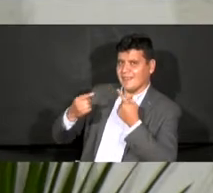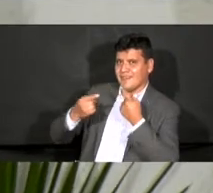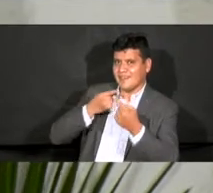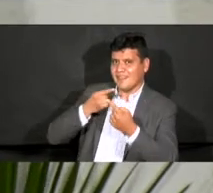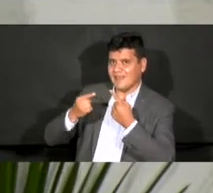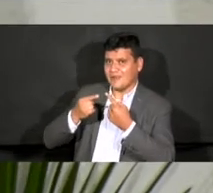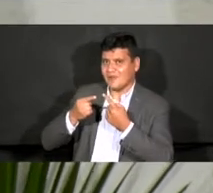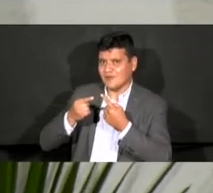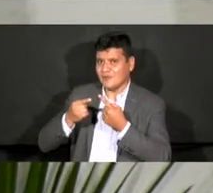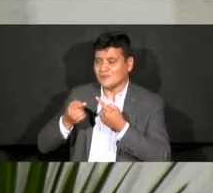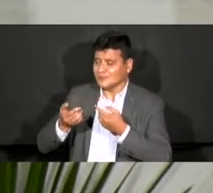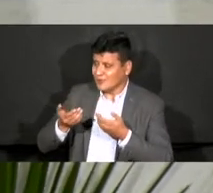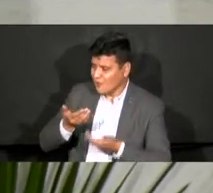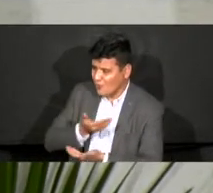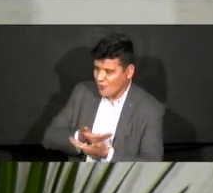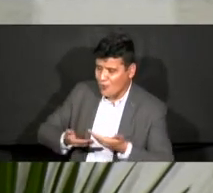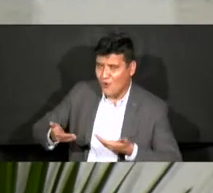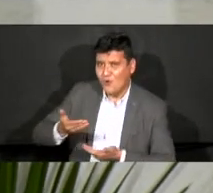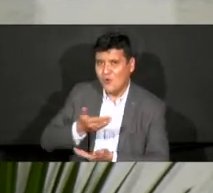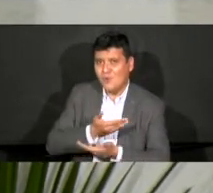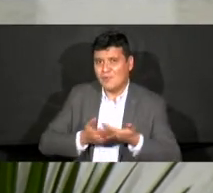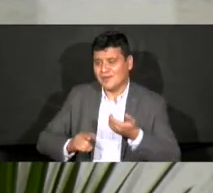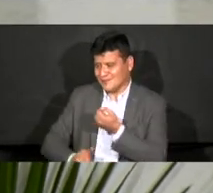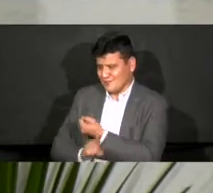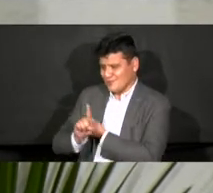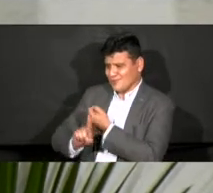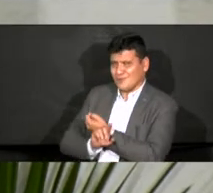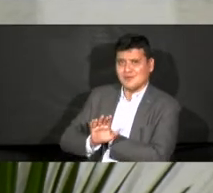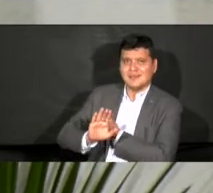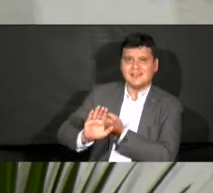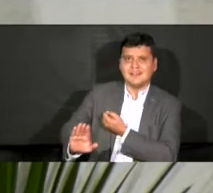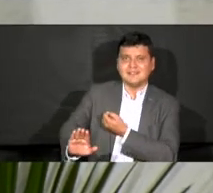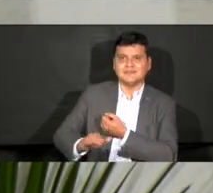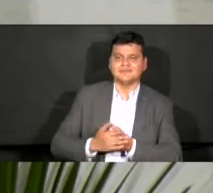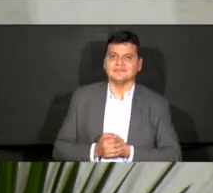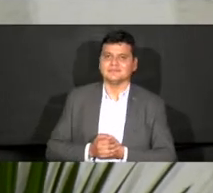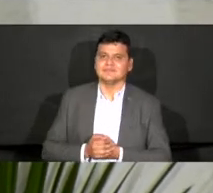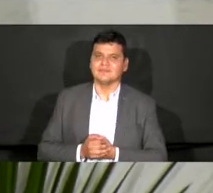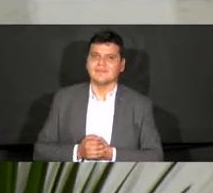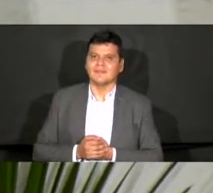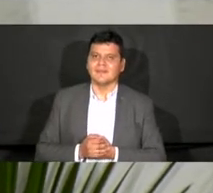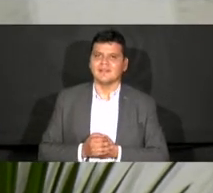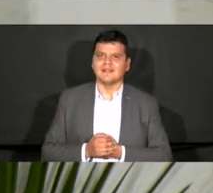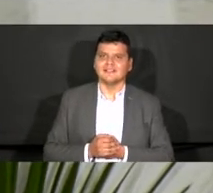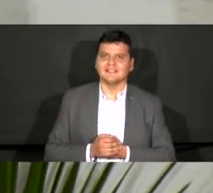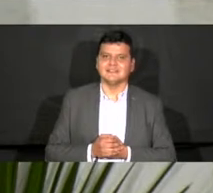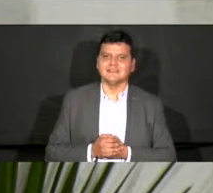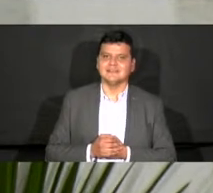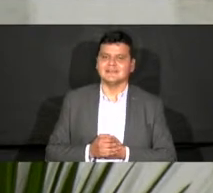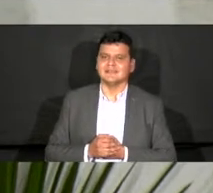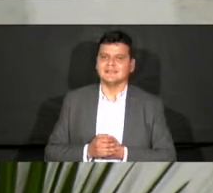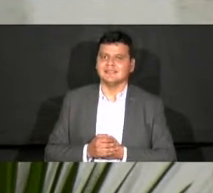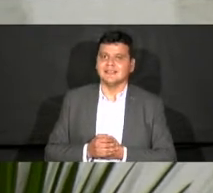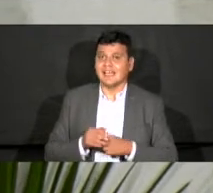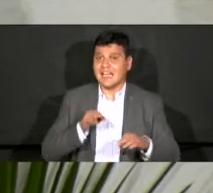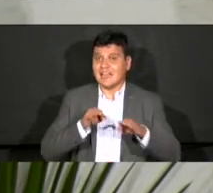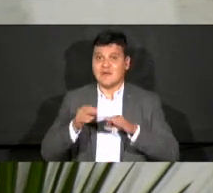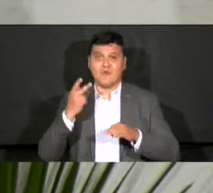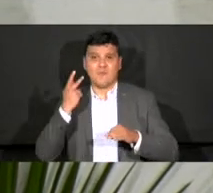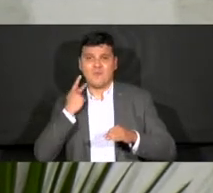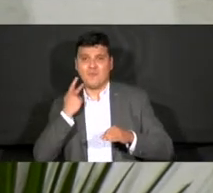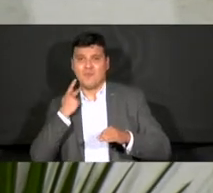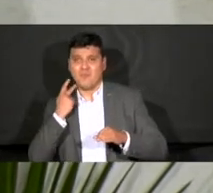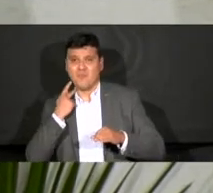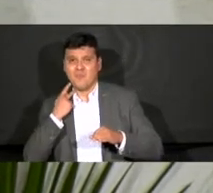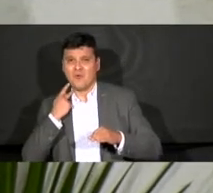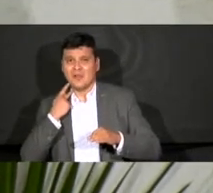soluciones compartidas evitando los conflictos. La madurez de la democracia mexicana nos